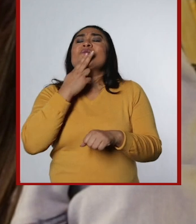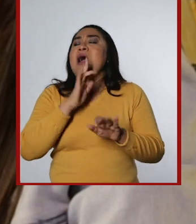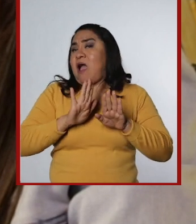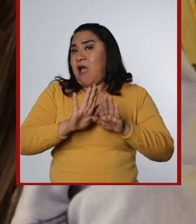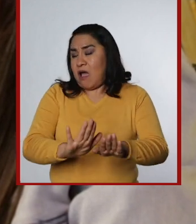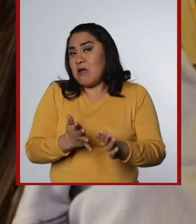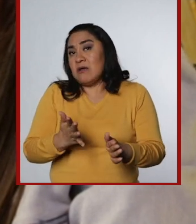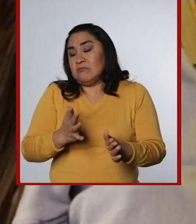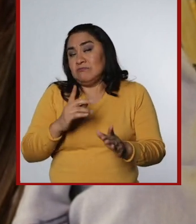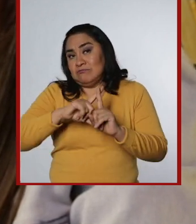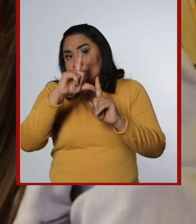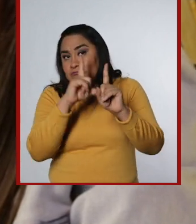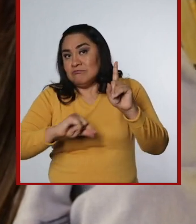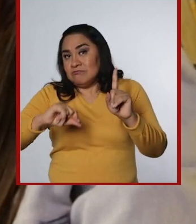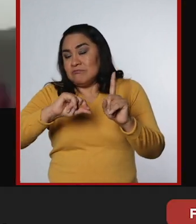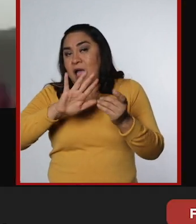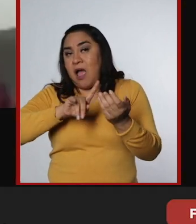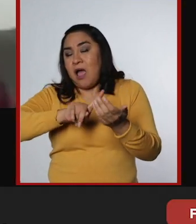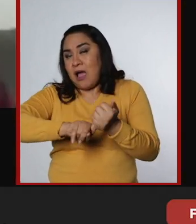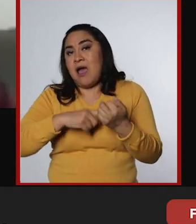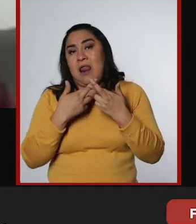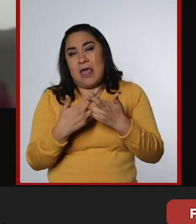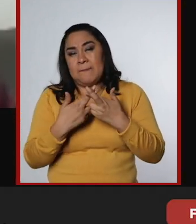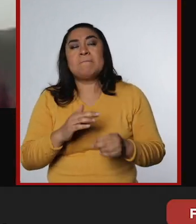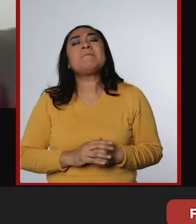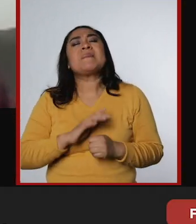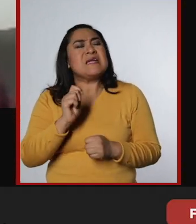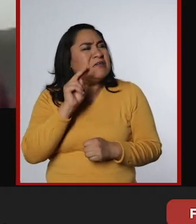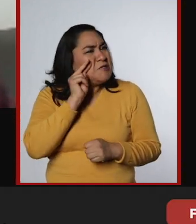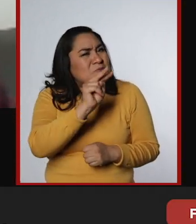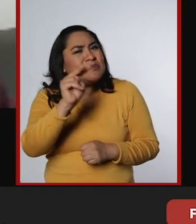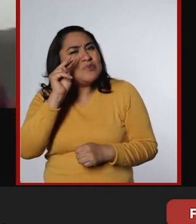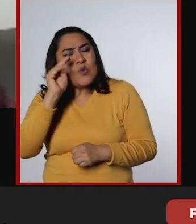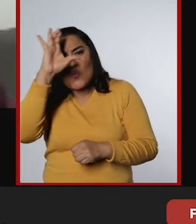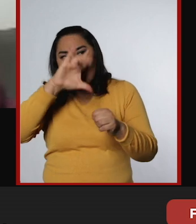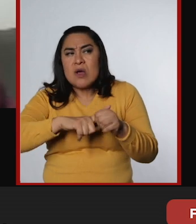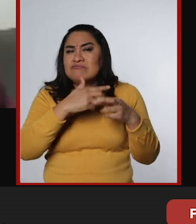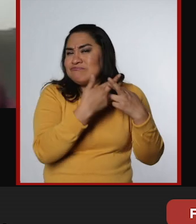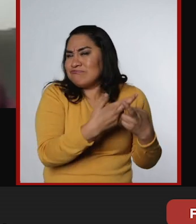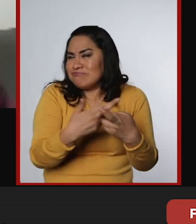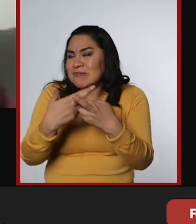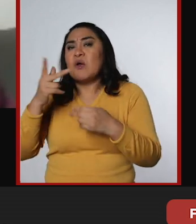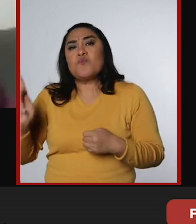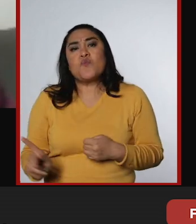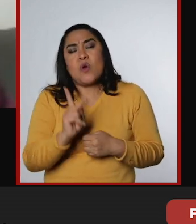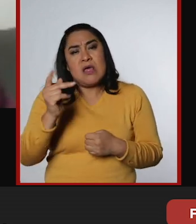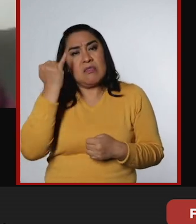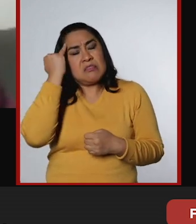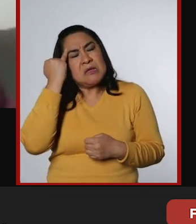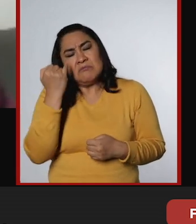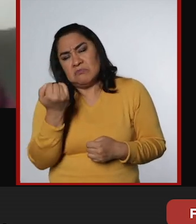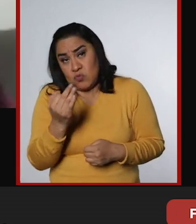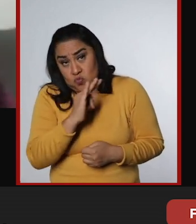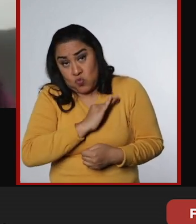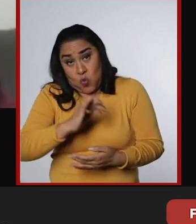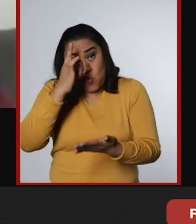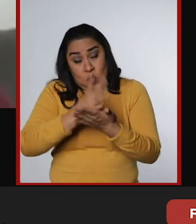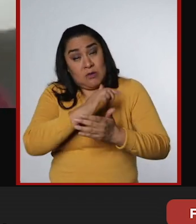este país grande que es México. Ante una diversidad de culturas y pueblos indígenas, ¿es posible una